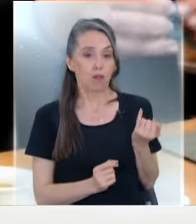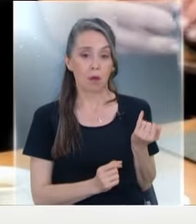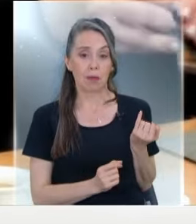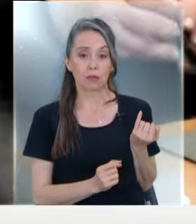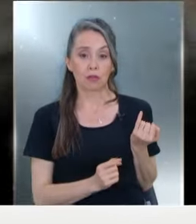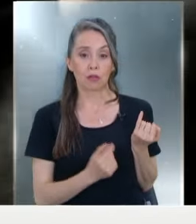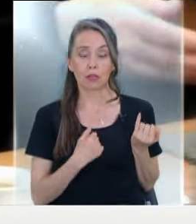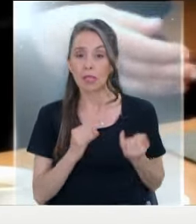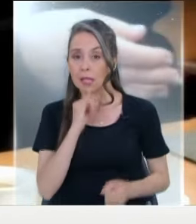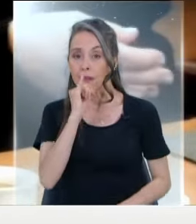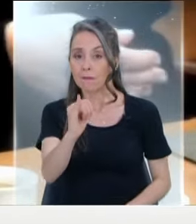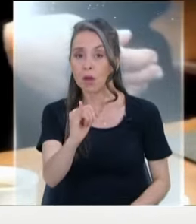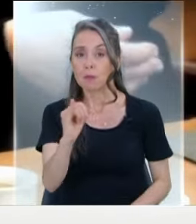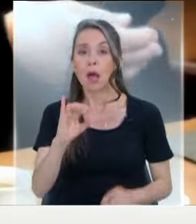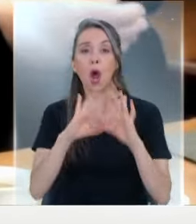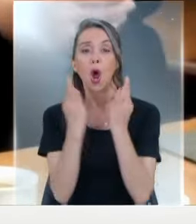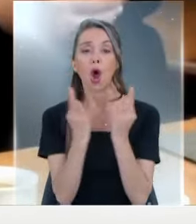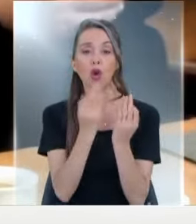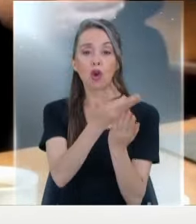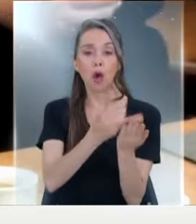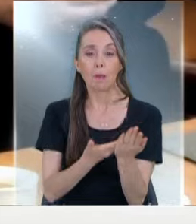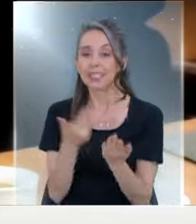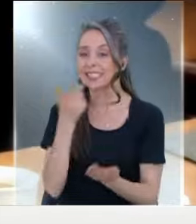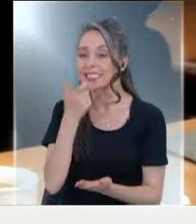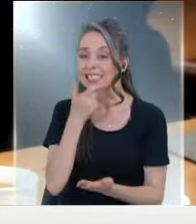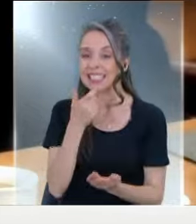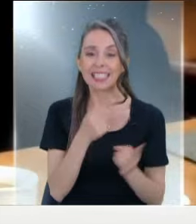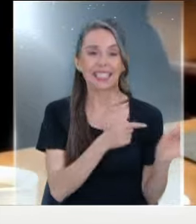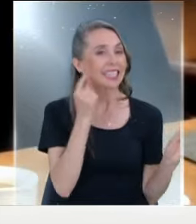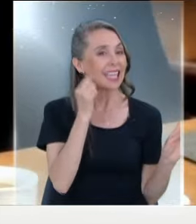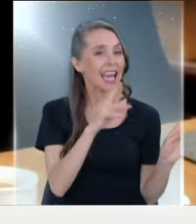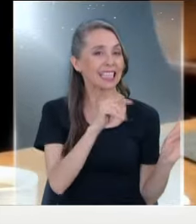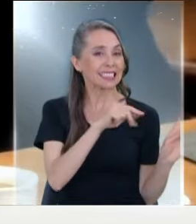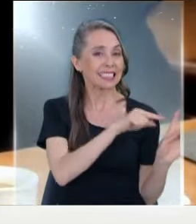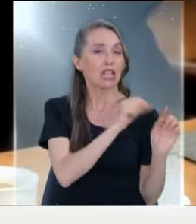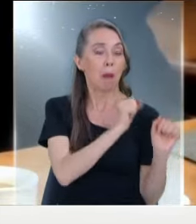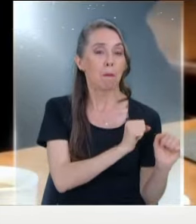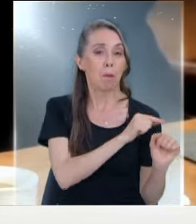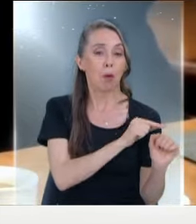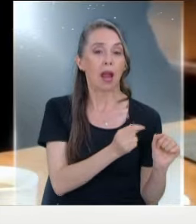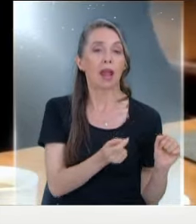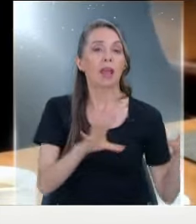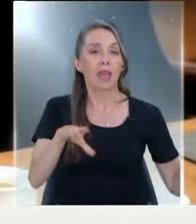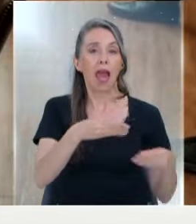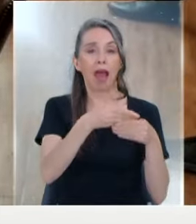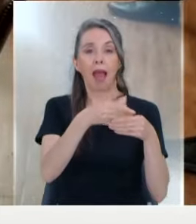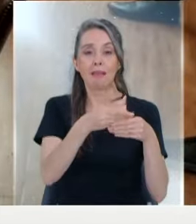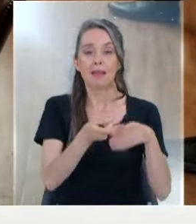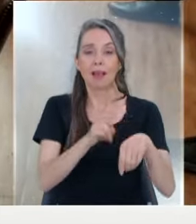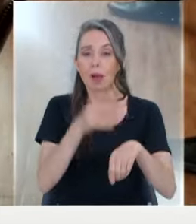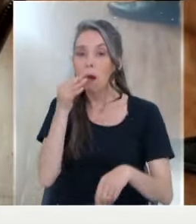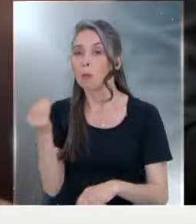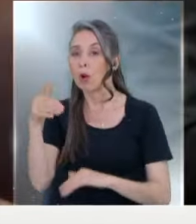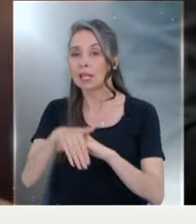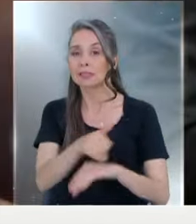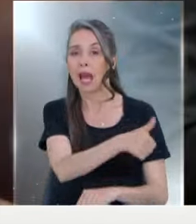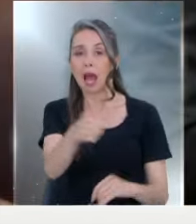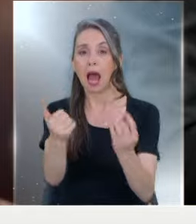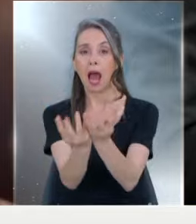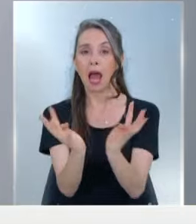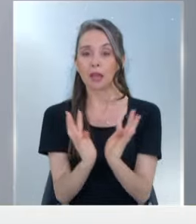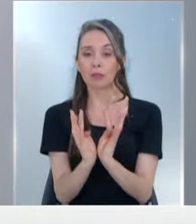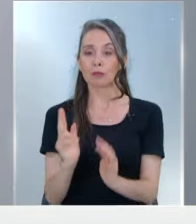he entregado, aunque ha sido tan completa que no, Cristina, usted puede complementarse. Si quiere. Buenas tardes a todos,